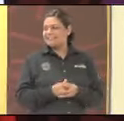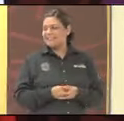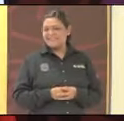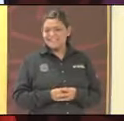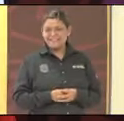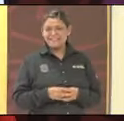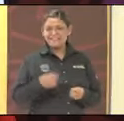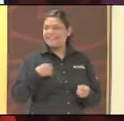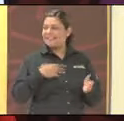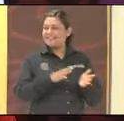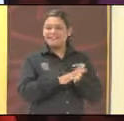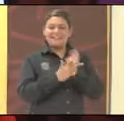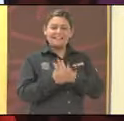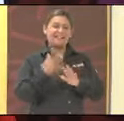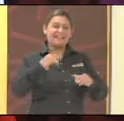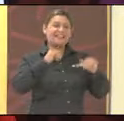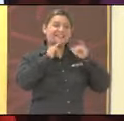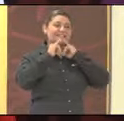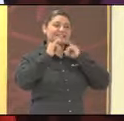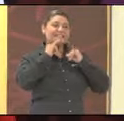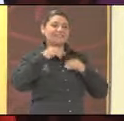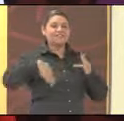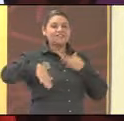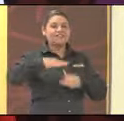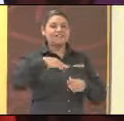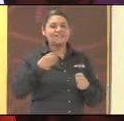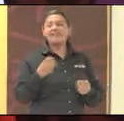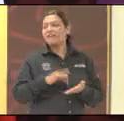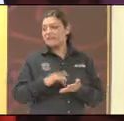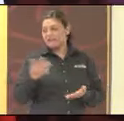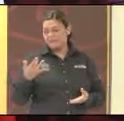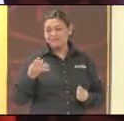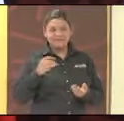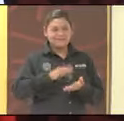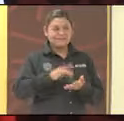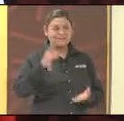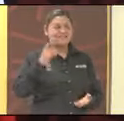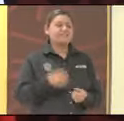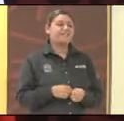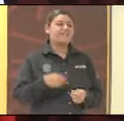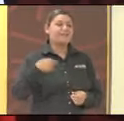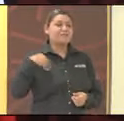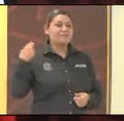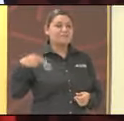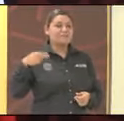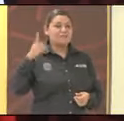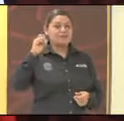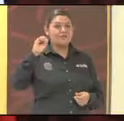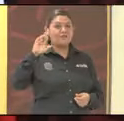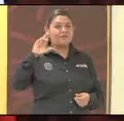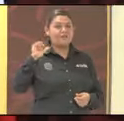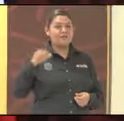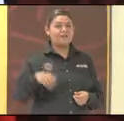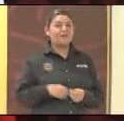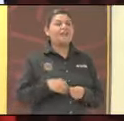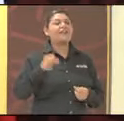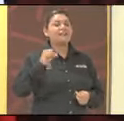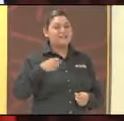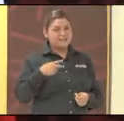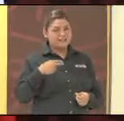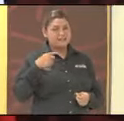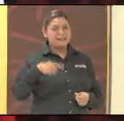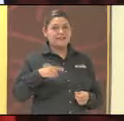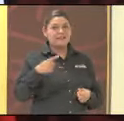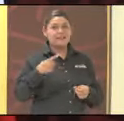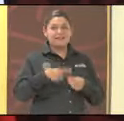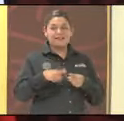comentando a través de las señas todo lo que estamos diciendo aquí. Muchas gracias, Doralicia Chío Gallardo. También tenemos aquí a